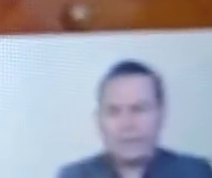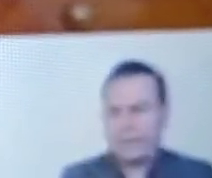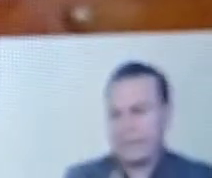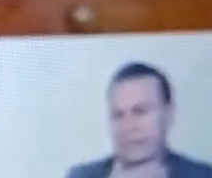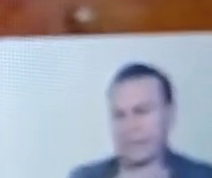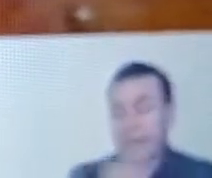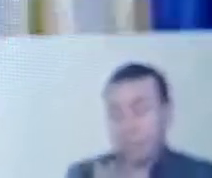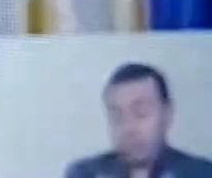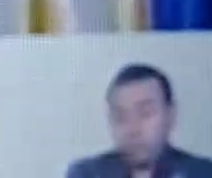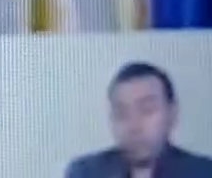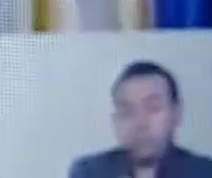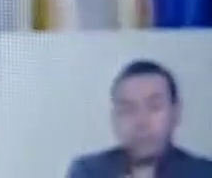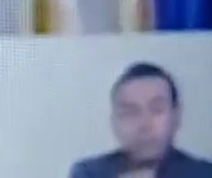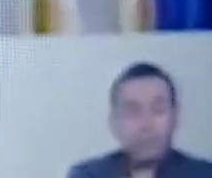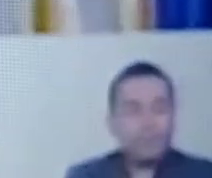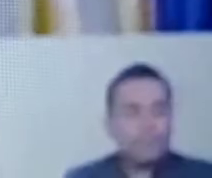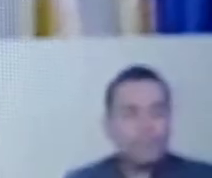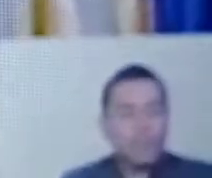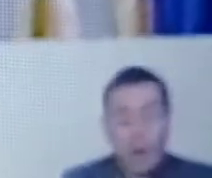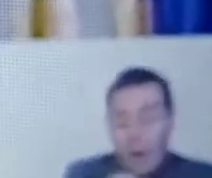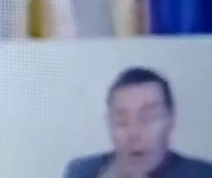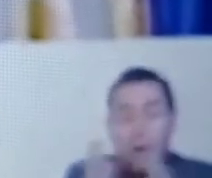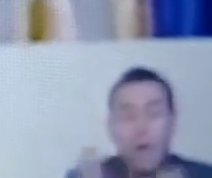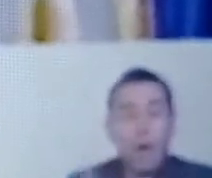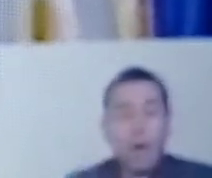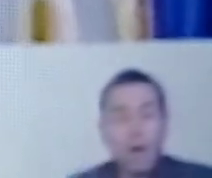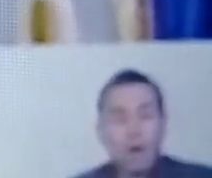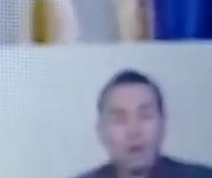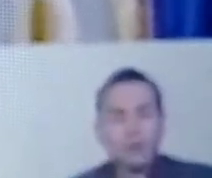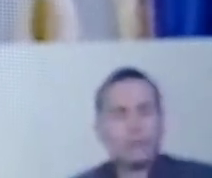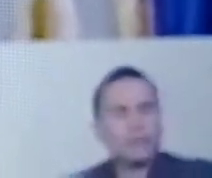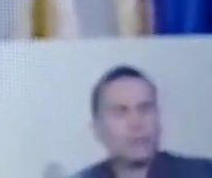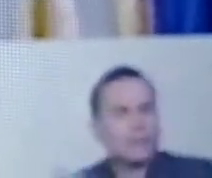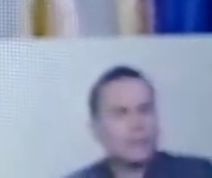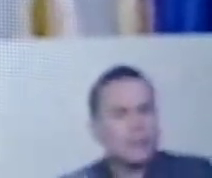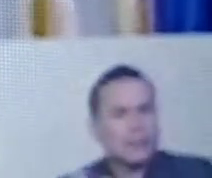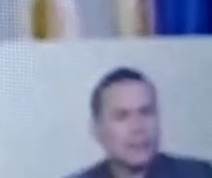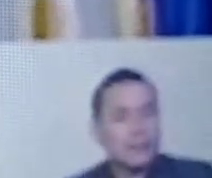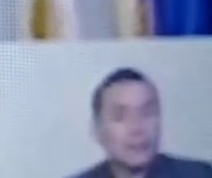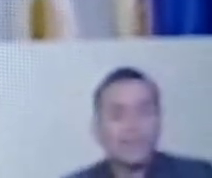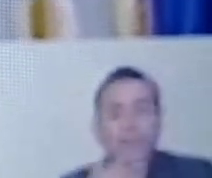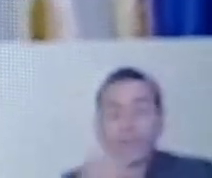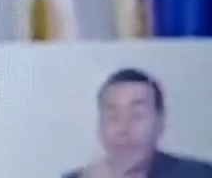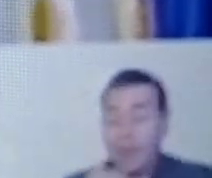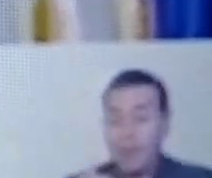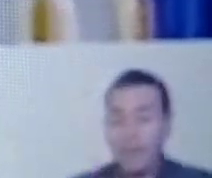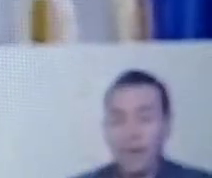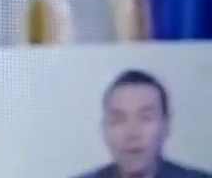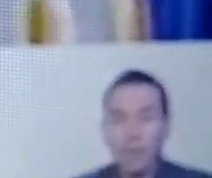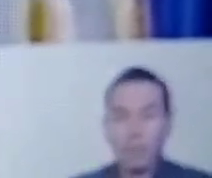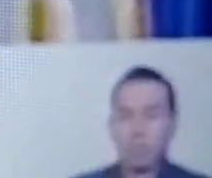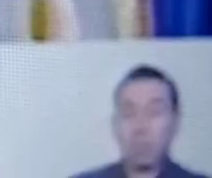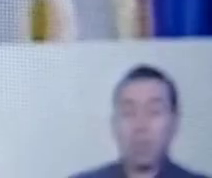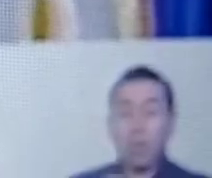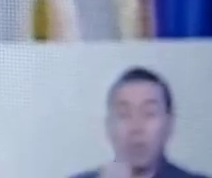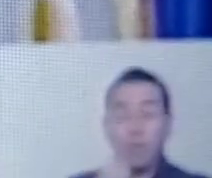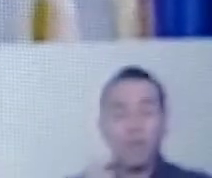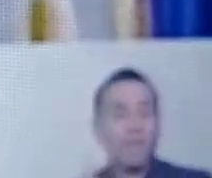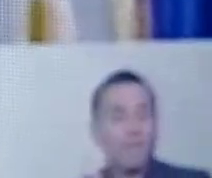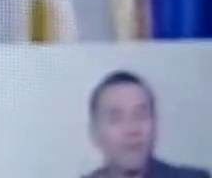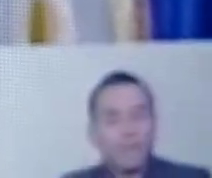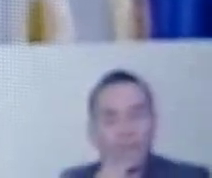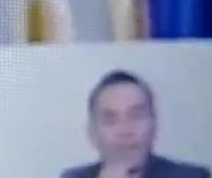de este sufrimiento. Un mundo que sigue produciendo más de lo que necesita y aún así hay gente que sigue muriendo de hambre, de falta de medicamentos, de falta de